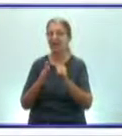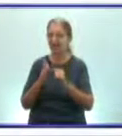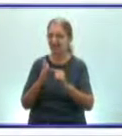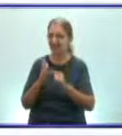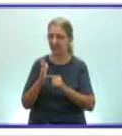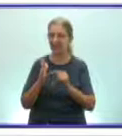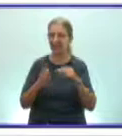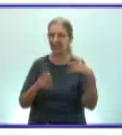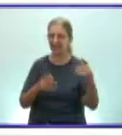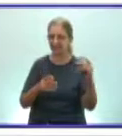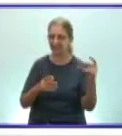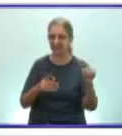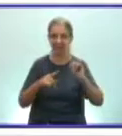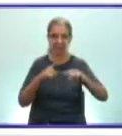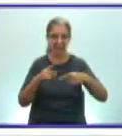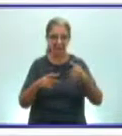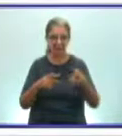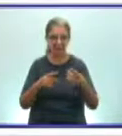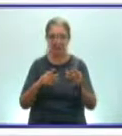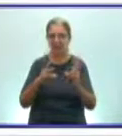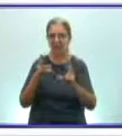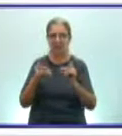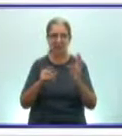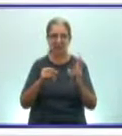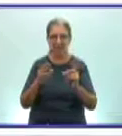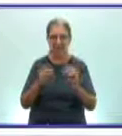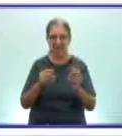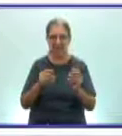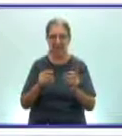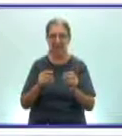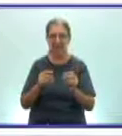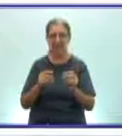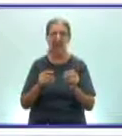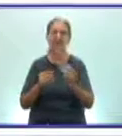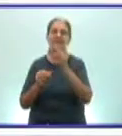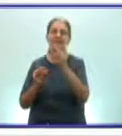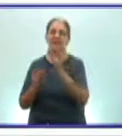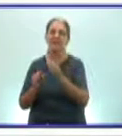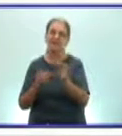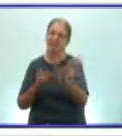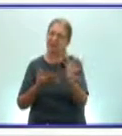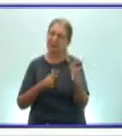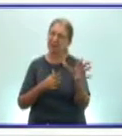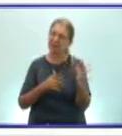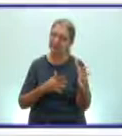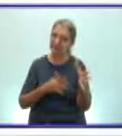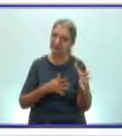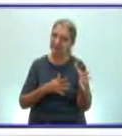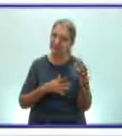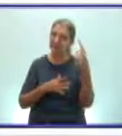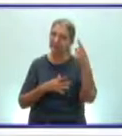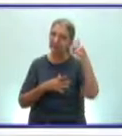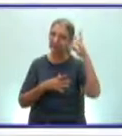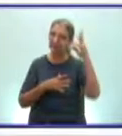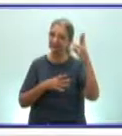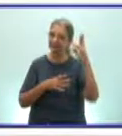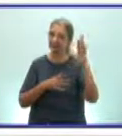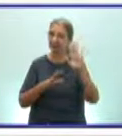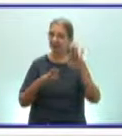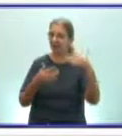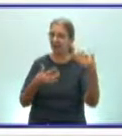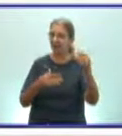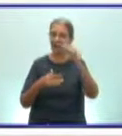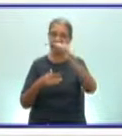luego calculaban la frecuencia relativa. Recuerden que la frecuencia relativa es el cociente entre la